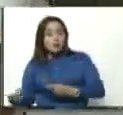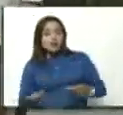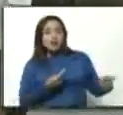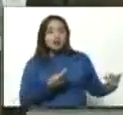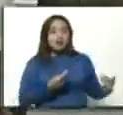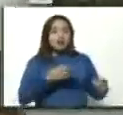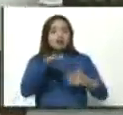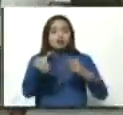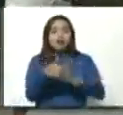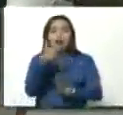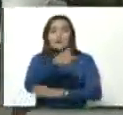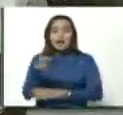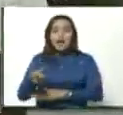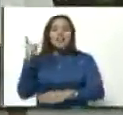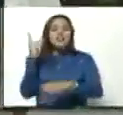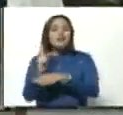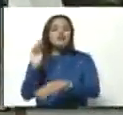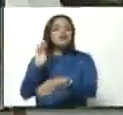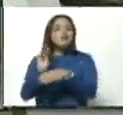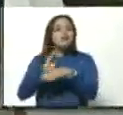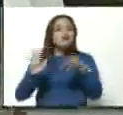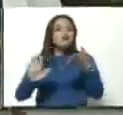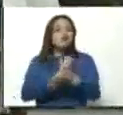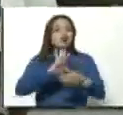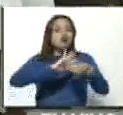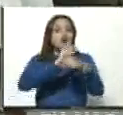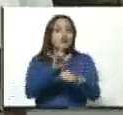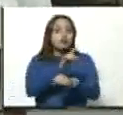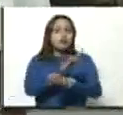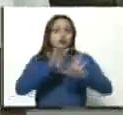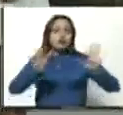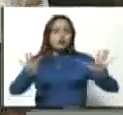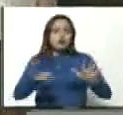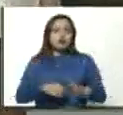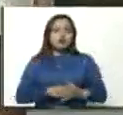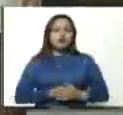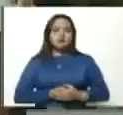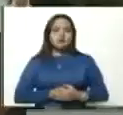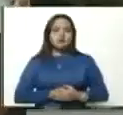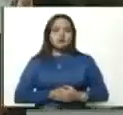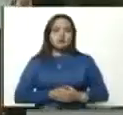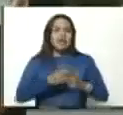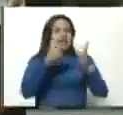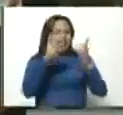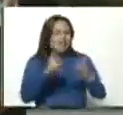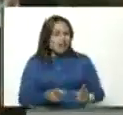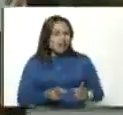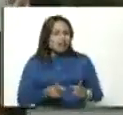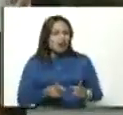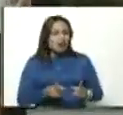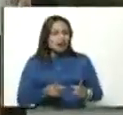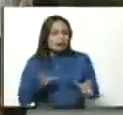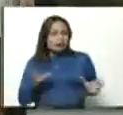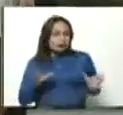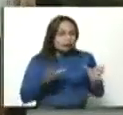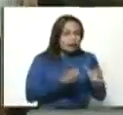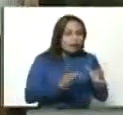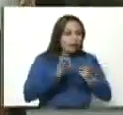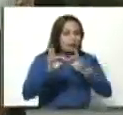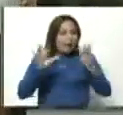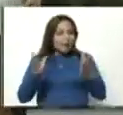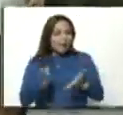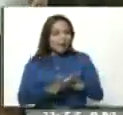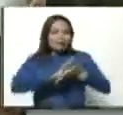debemos protegernos contra la COVID-19, ¿verdad? Debemos nosotros contener esta pandemia y